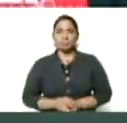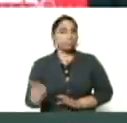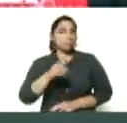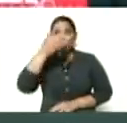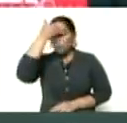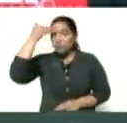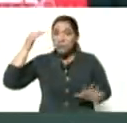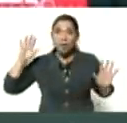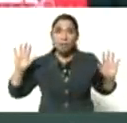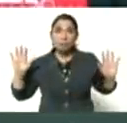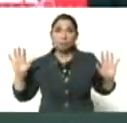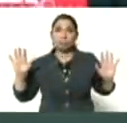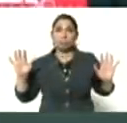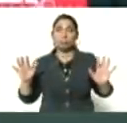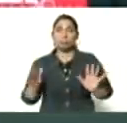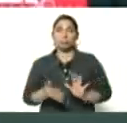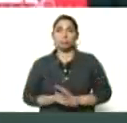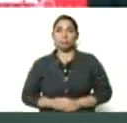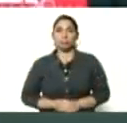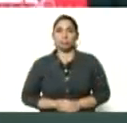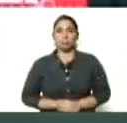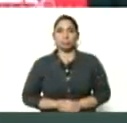olvida.